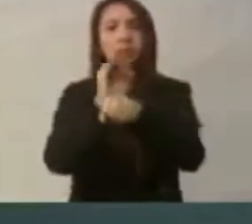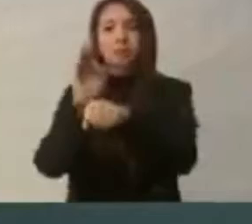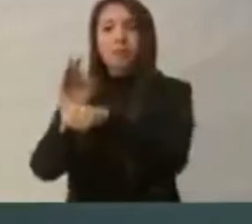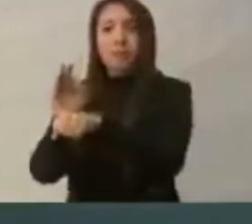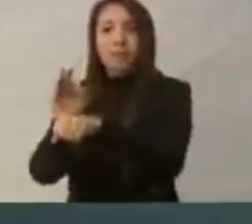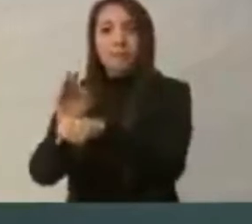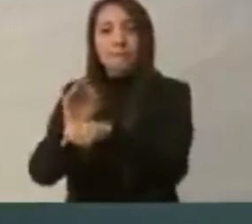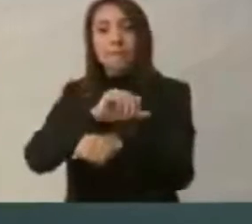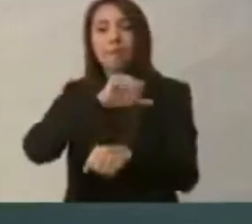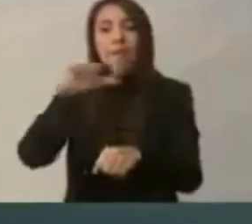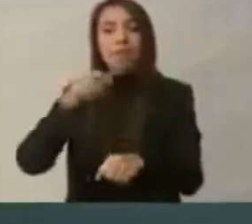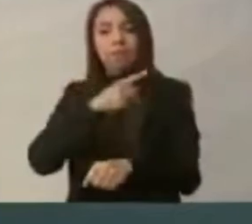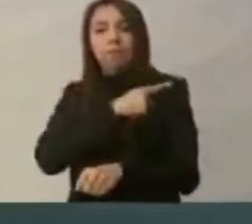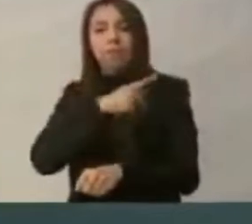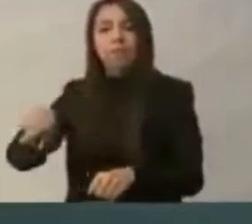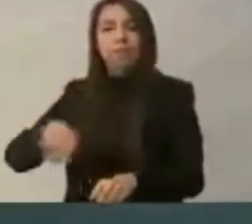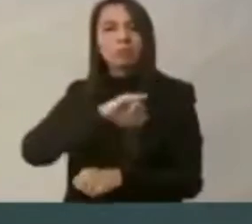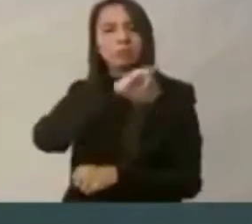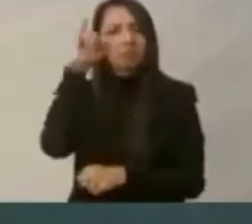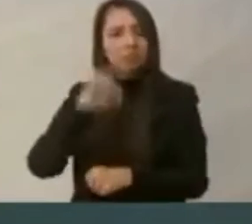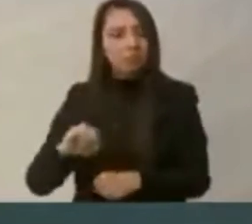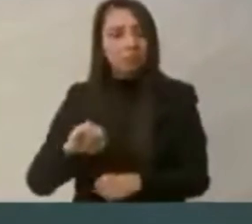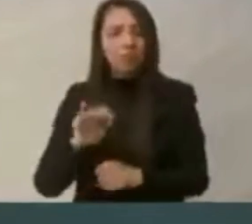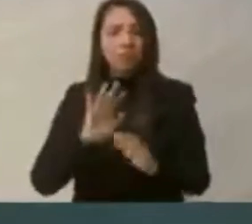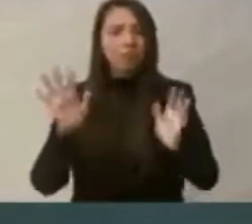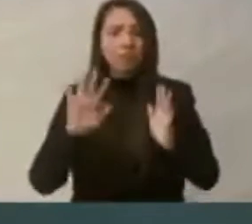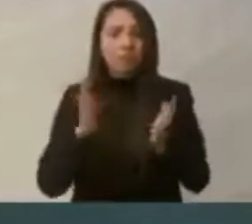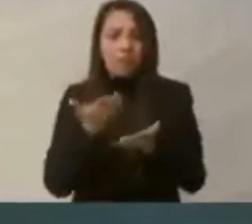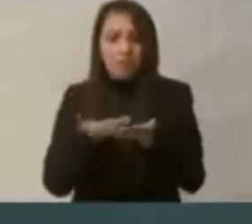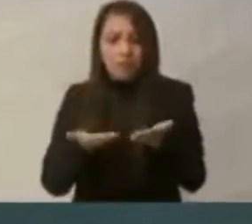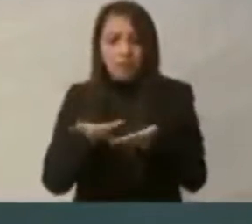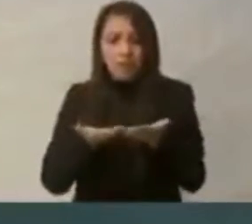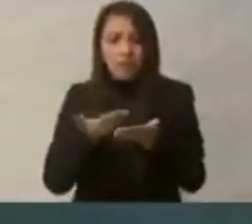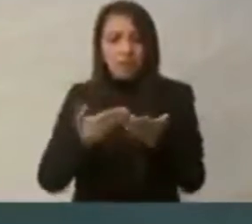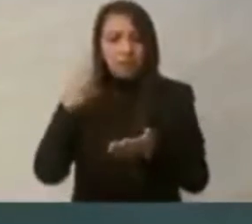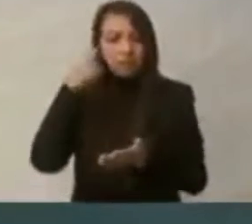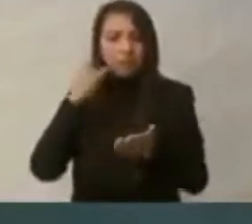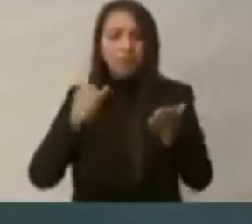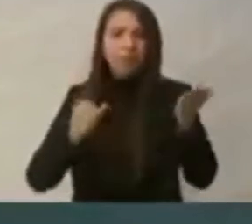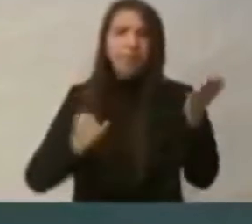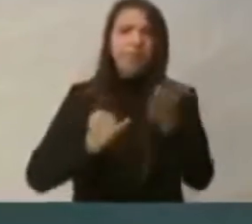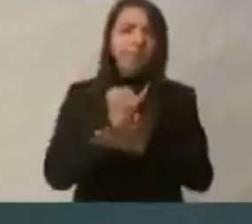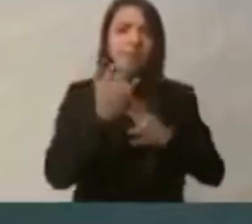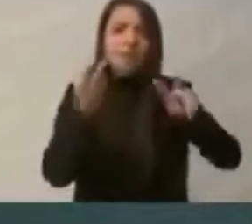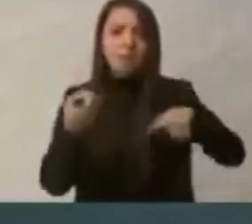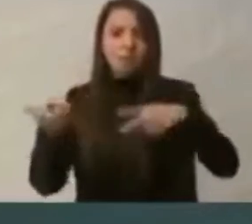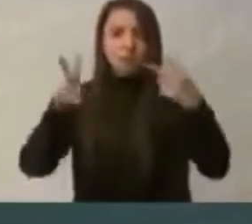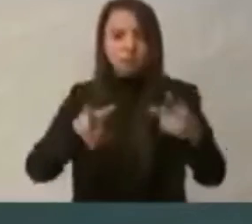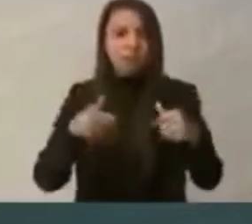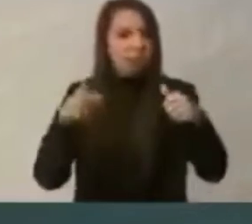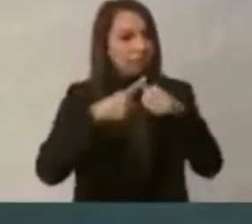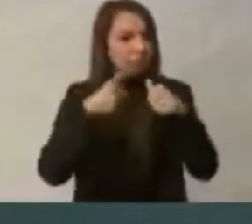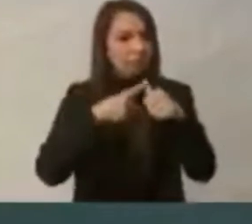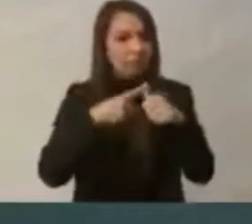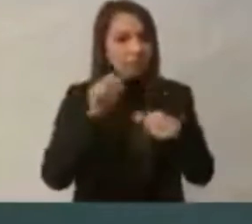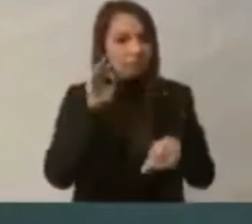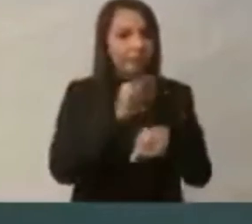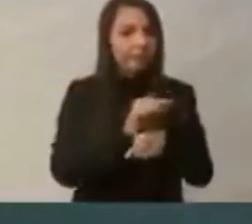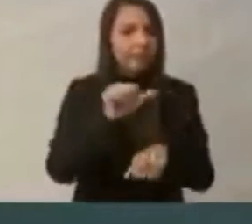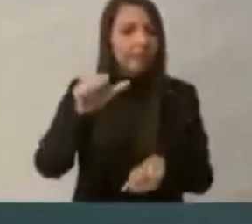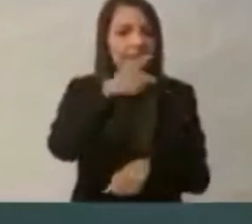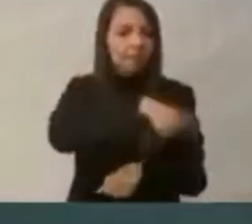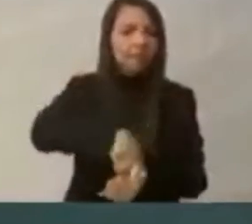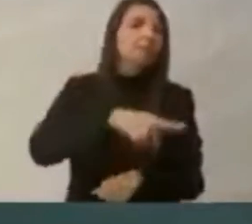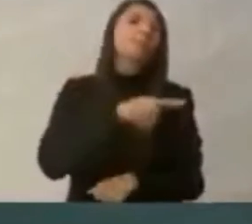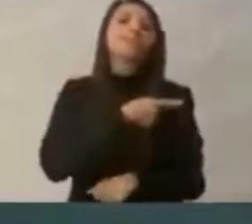llegaba el apoyo a la gente. Ahora que se decidió rescatar primero al pueblo y rescatar primero a los